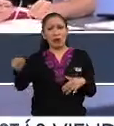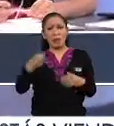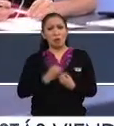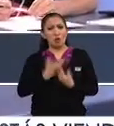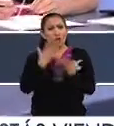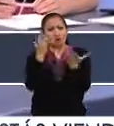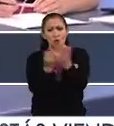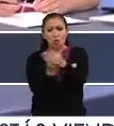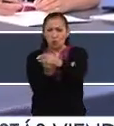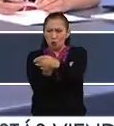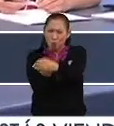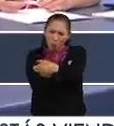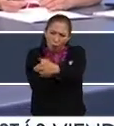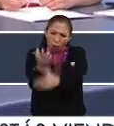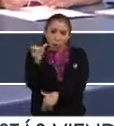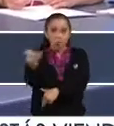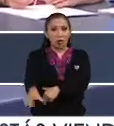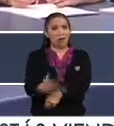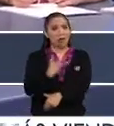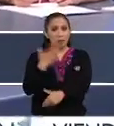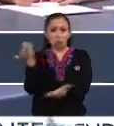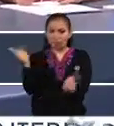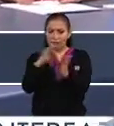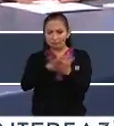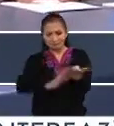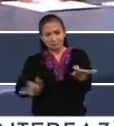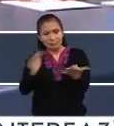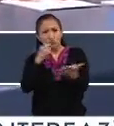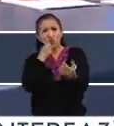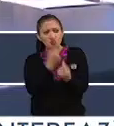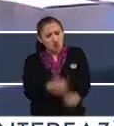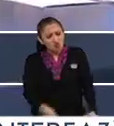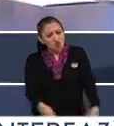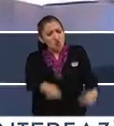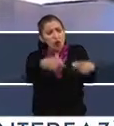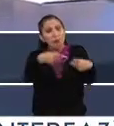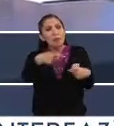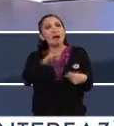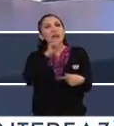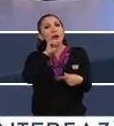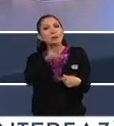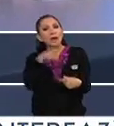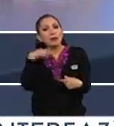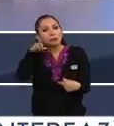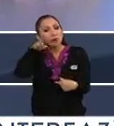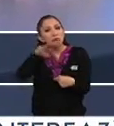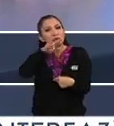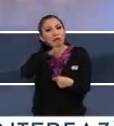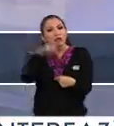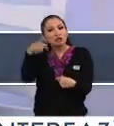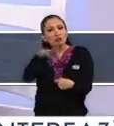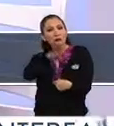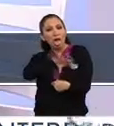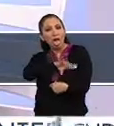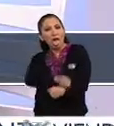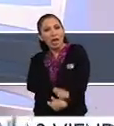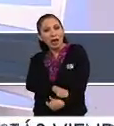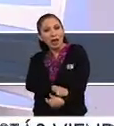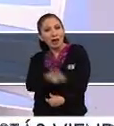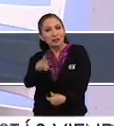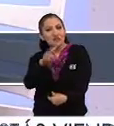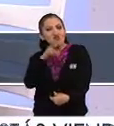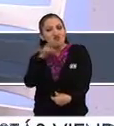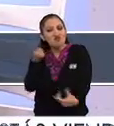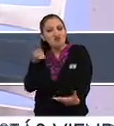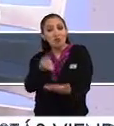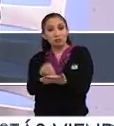poeta precoz, digamos, tenía muchas lecturas desde su infancia, pero también encontró muy pronto su voz. Es una voz